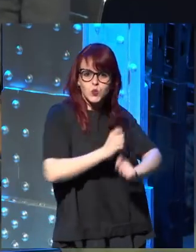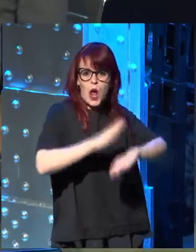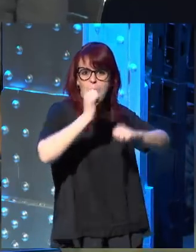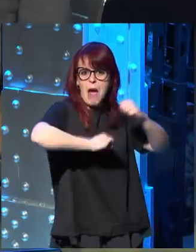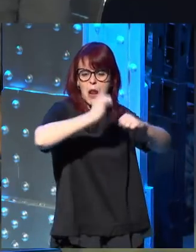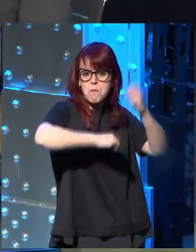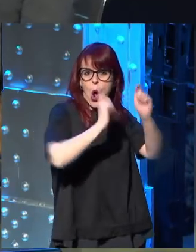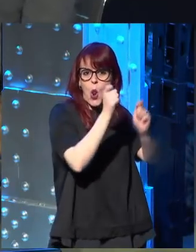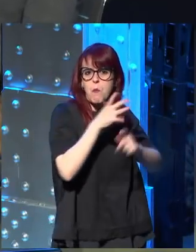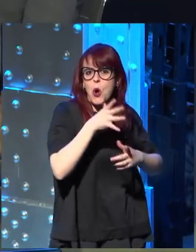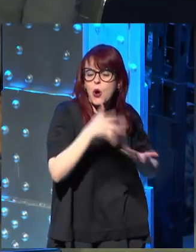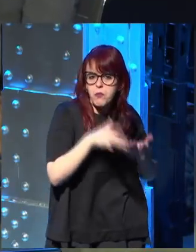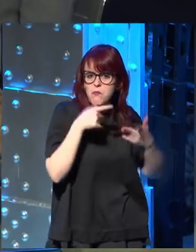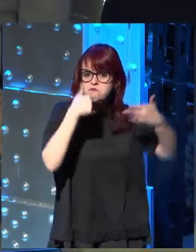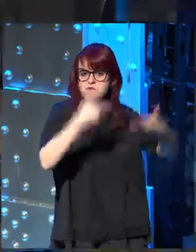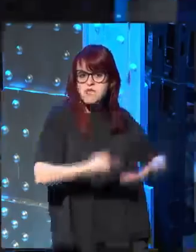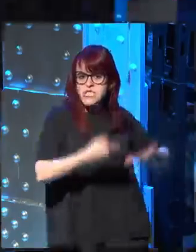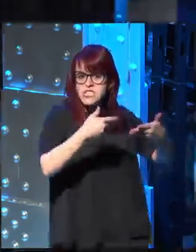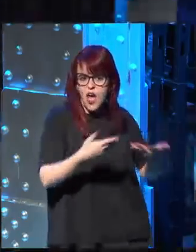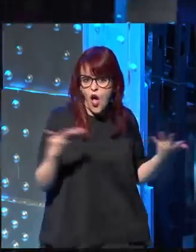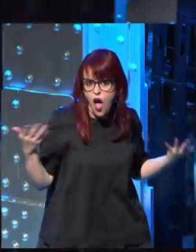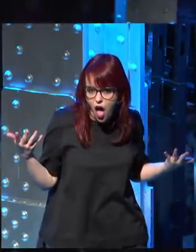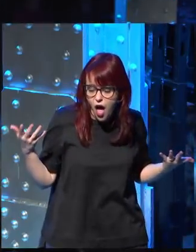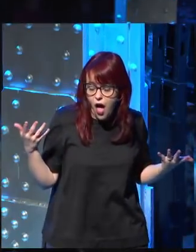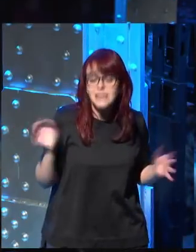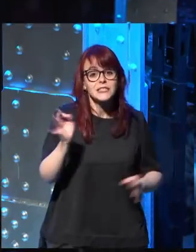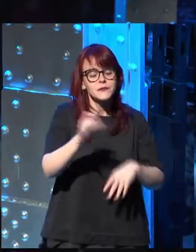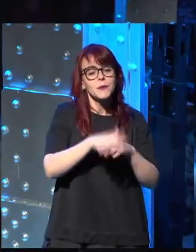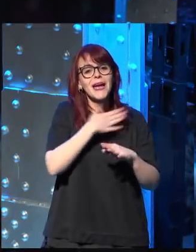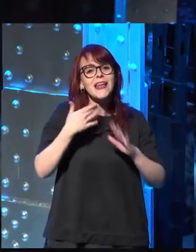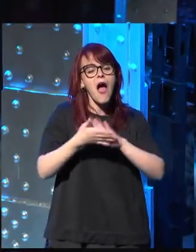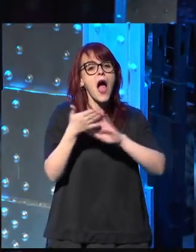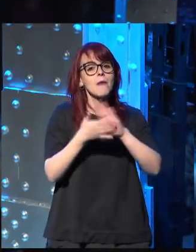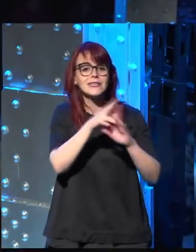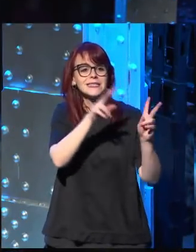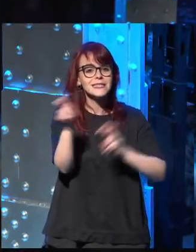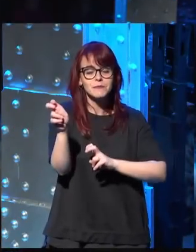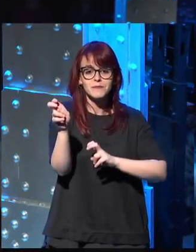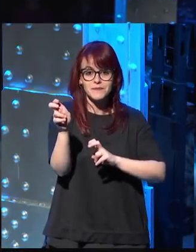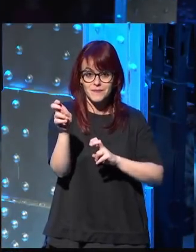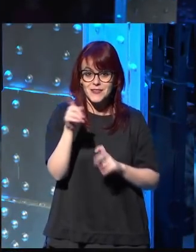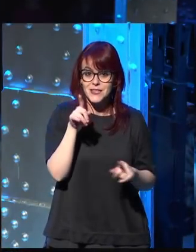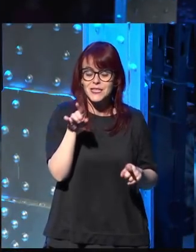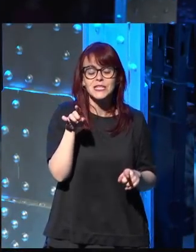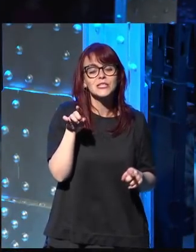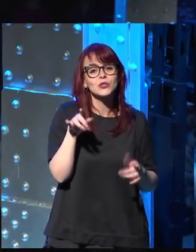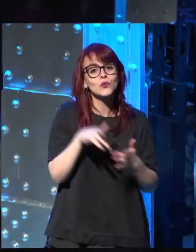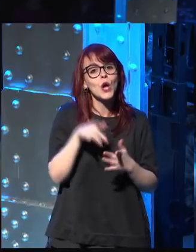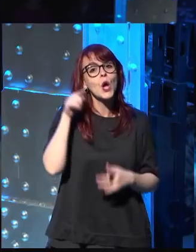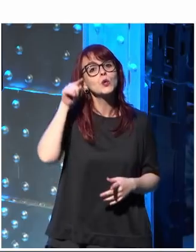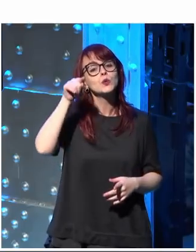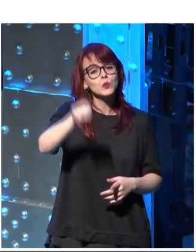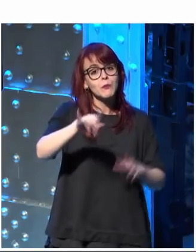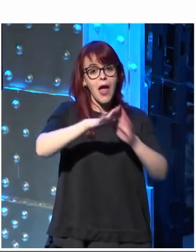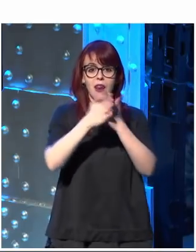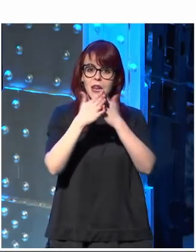en mármol? El mármol es una pesadez, ¿no? En ese sentido quería que nos hablaras un poco de cómo has